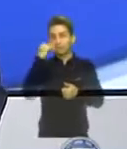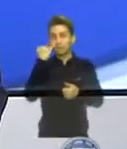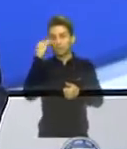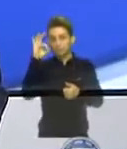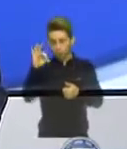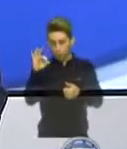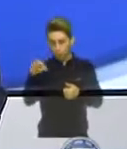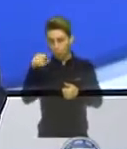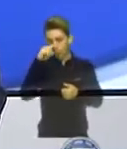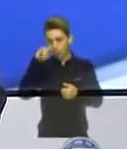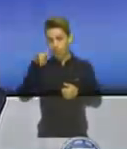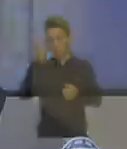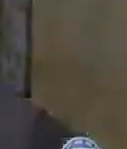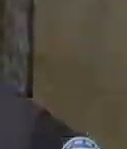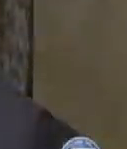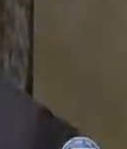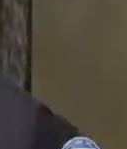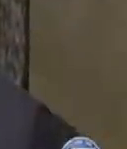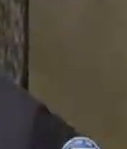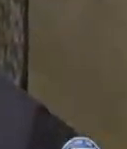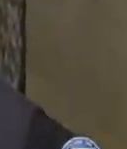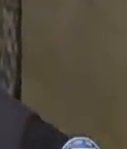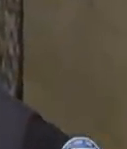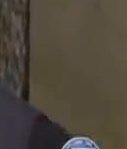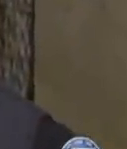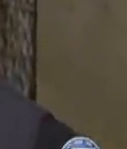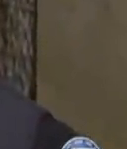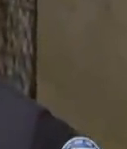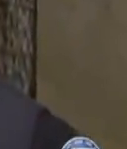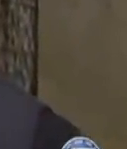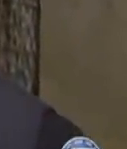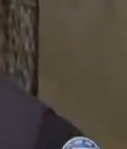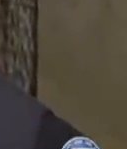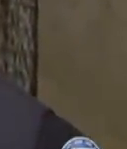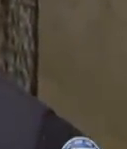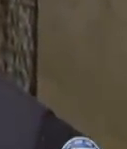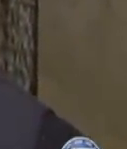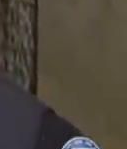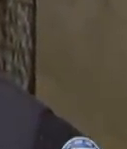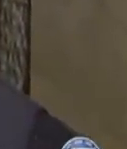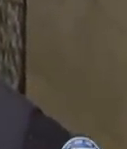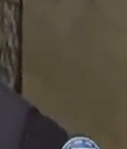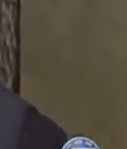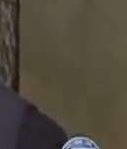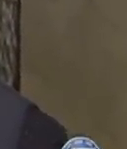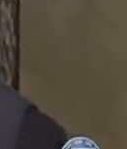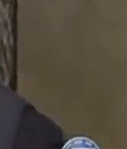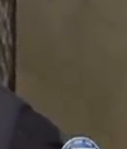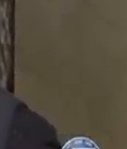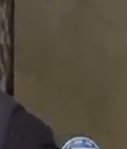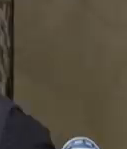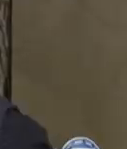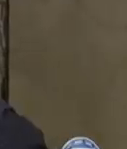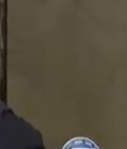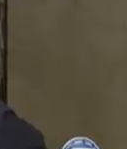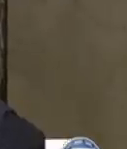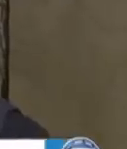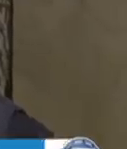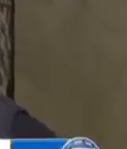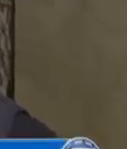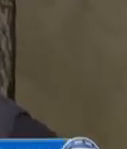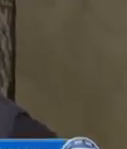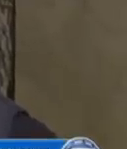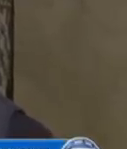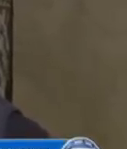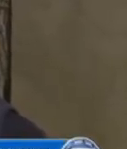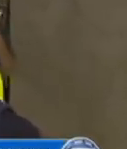Daniel. Muy buenas noches, amable televidente de Noti7. Importante trabajo de avance, en este caso de este paso de desnivel que